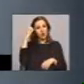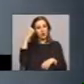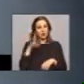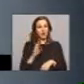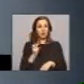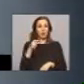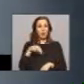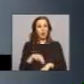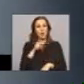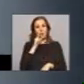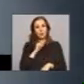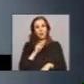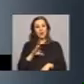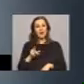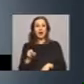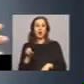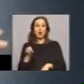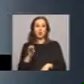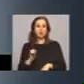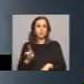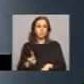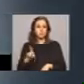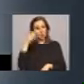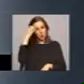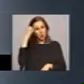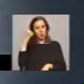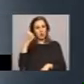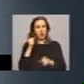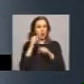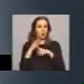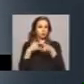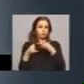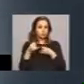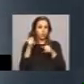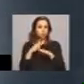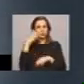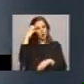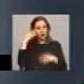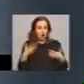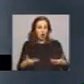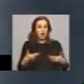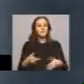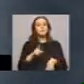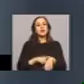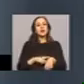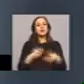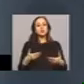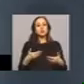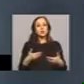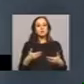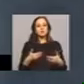Juan, el padre de Juan Carlos I, sí. Que ahora ya es el rey emérito, ahora tenemos a otro rey. Y en su momento el